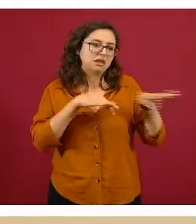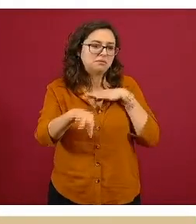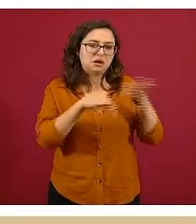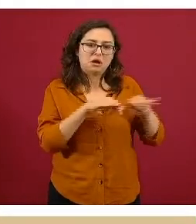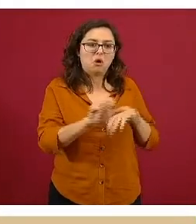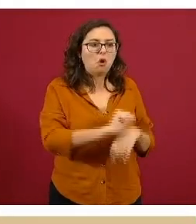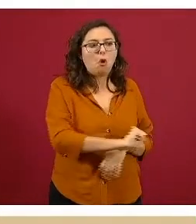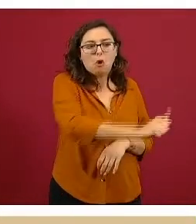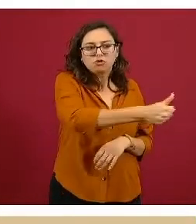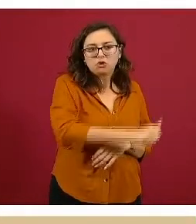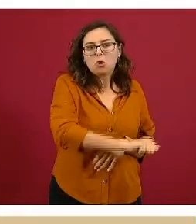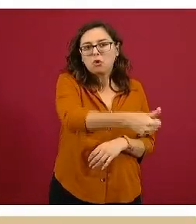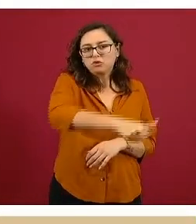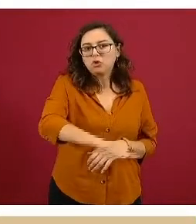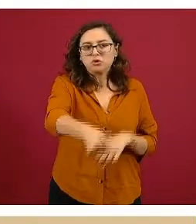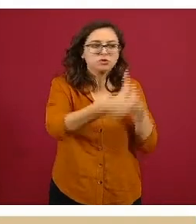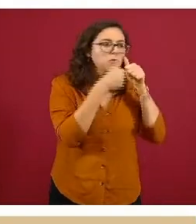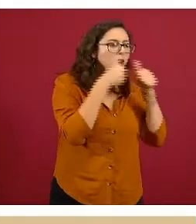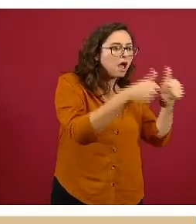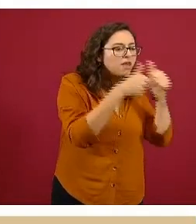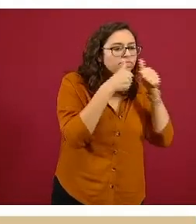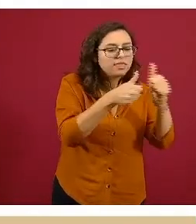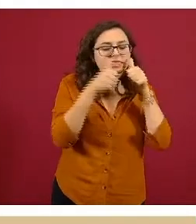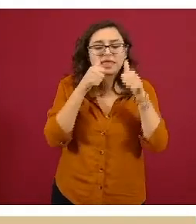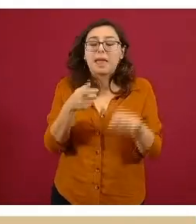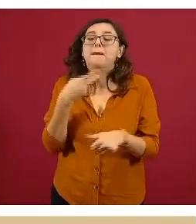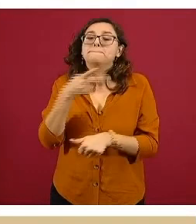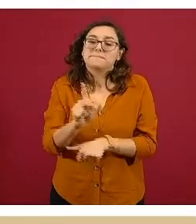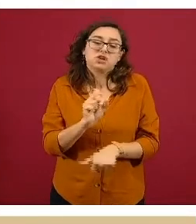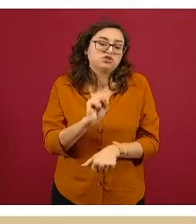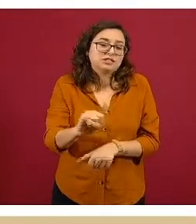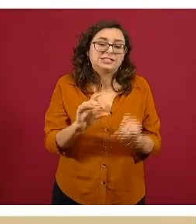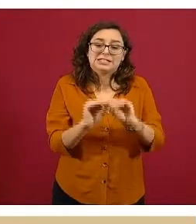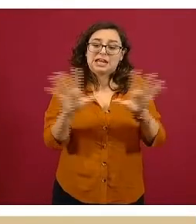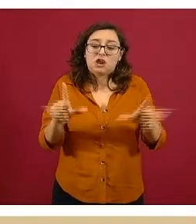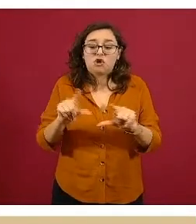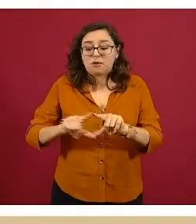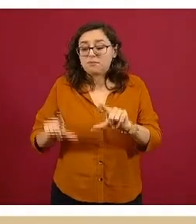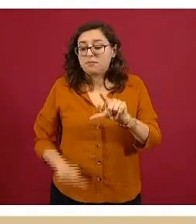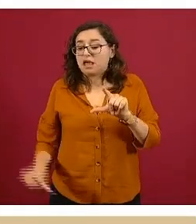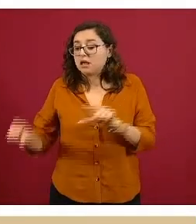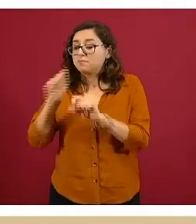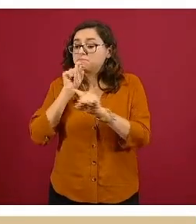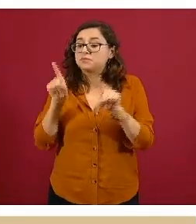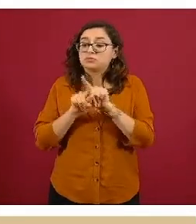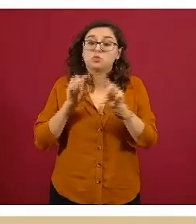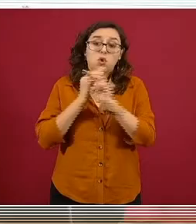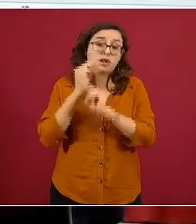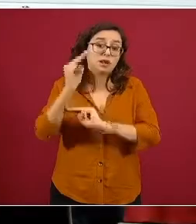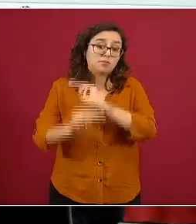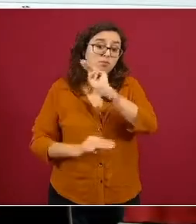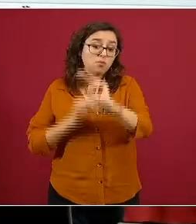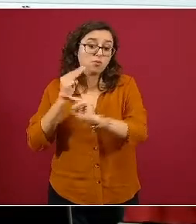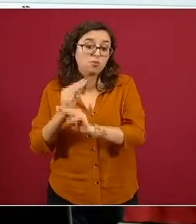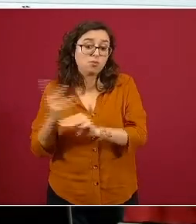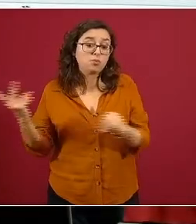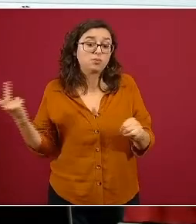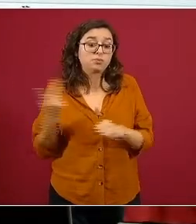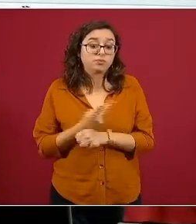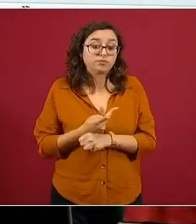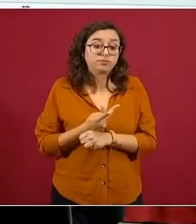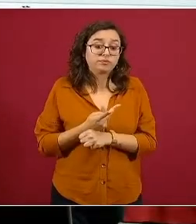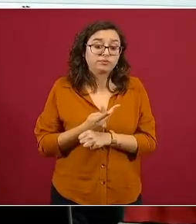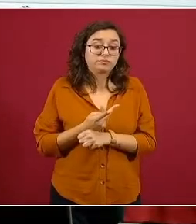muchas acciones más. Sin embargo, sí es claro en México y en el mundo que hay un descenso de lo que